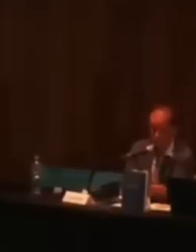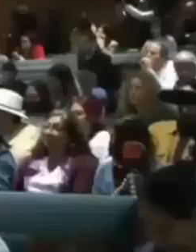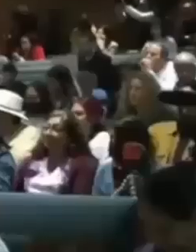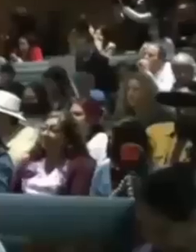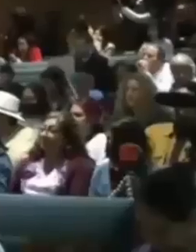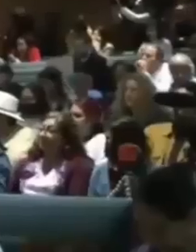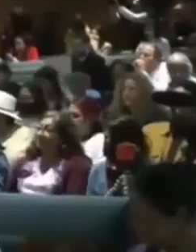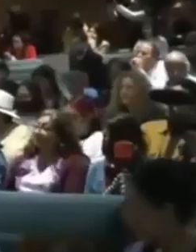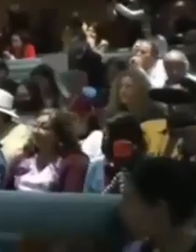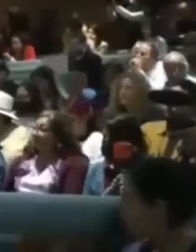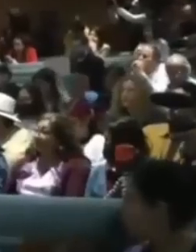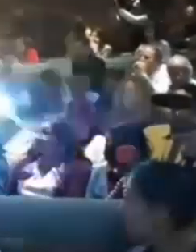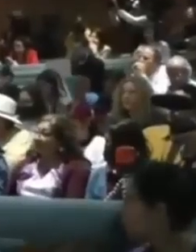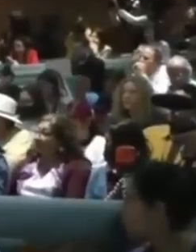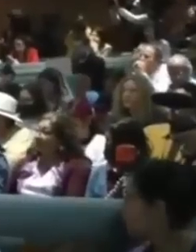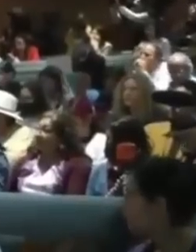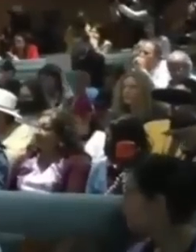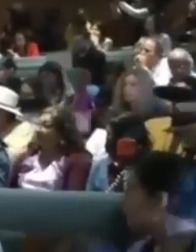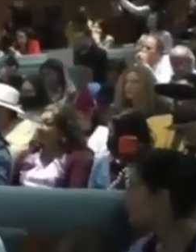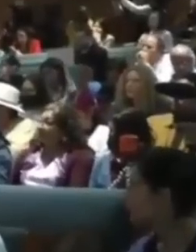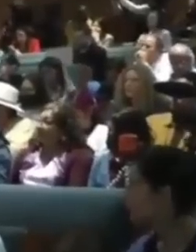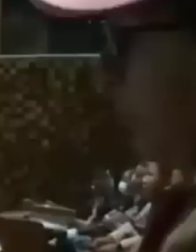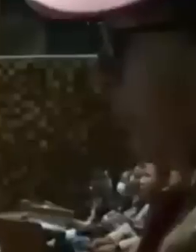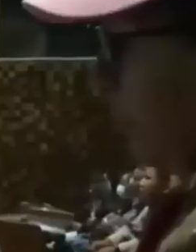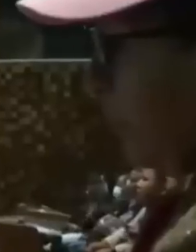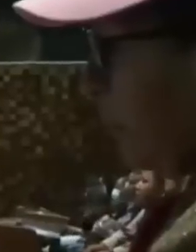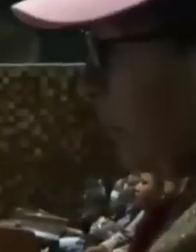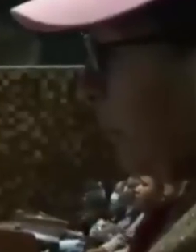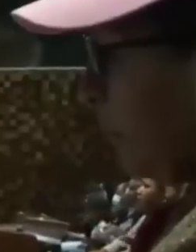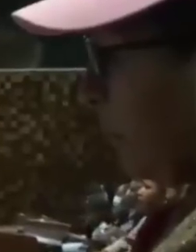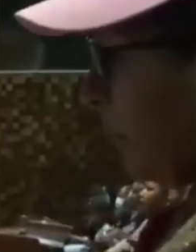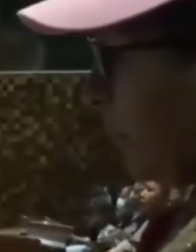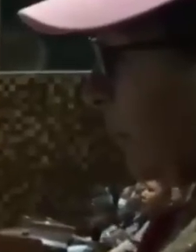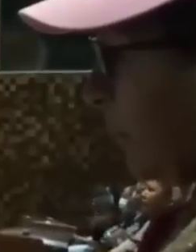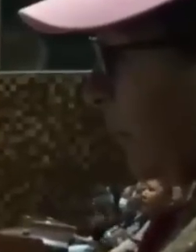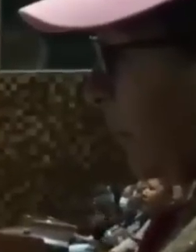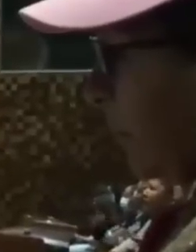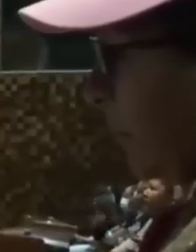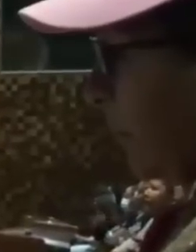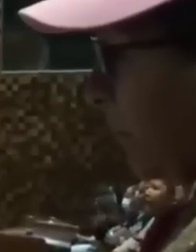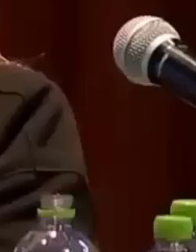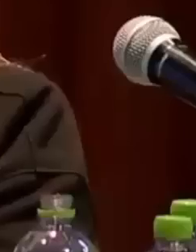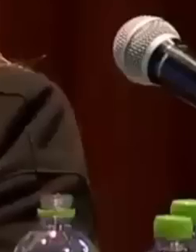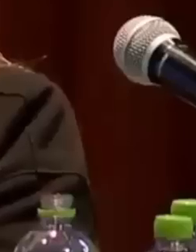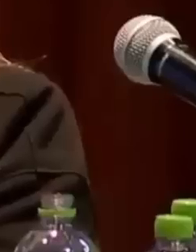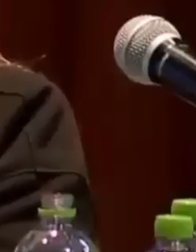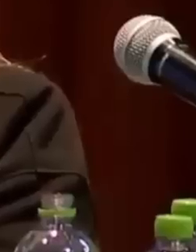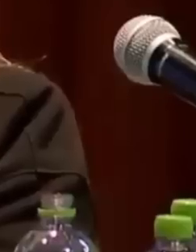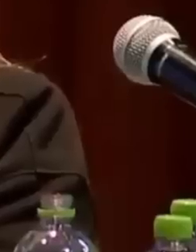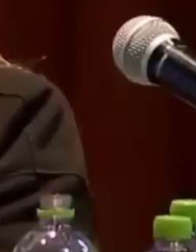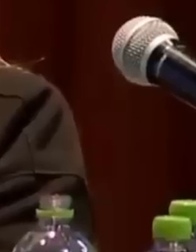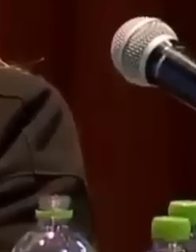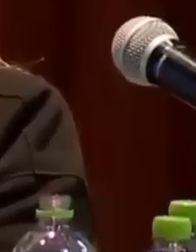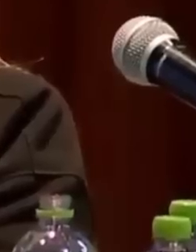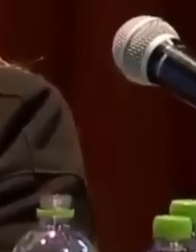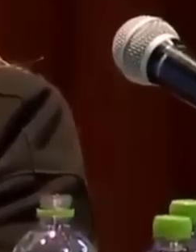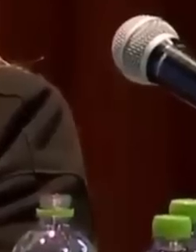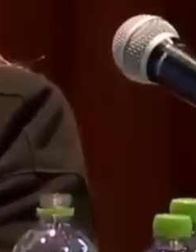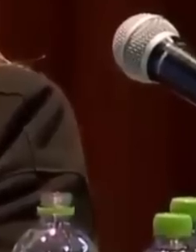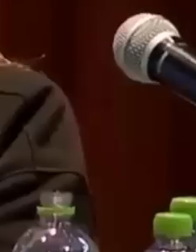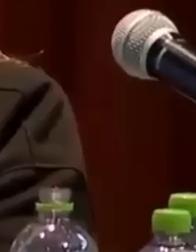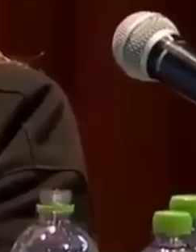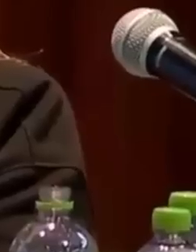a cabo detenciones y torturas en el que hemos identificado el resultado de muerte de dos personas. Si bien todo indica que los